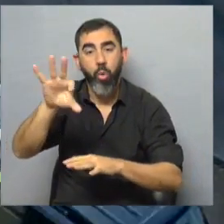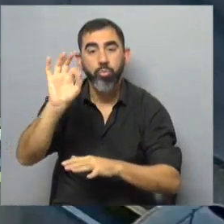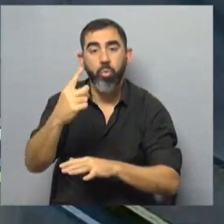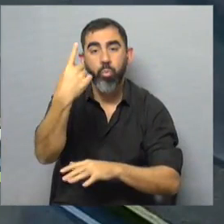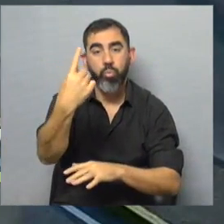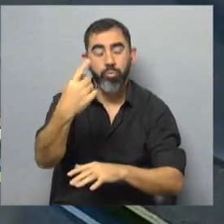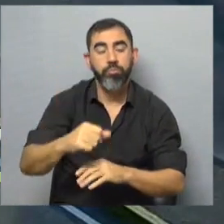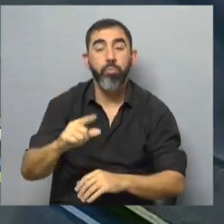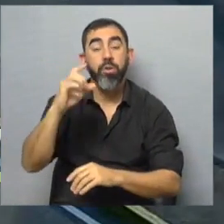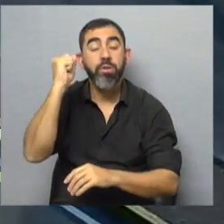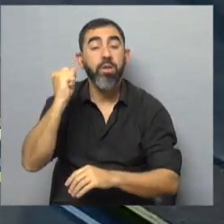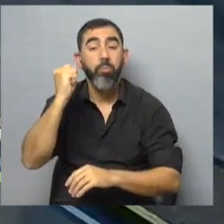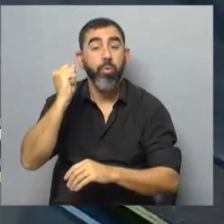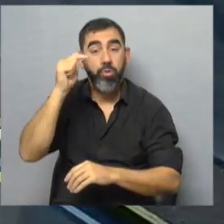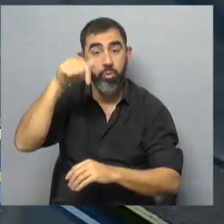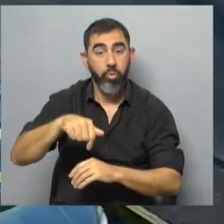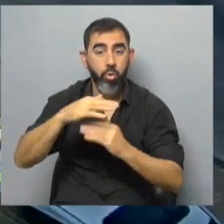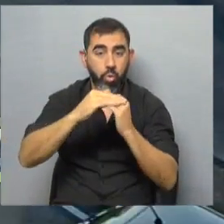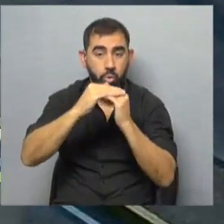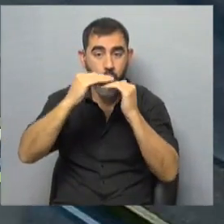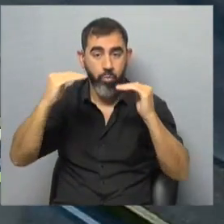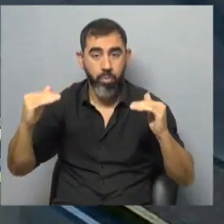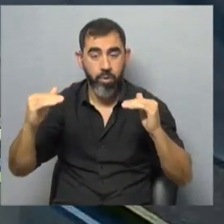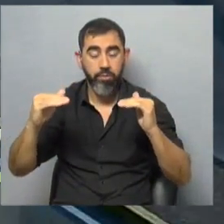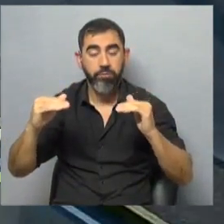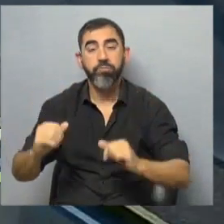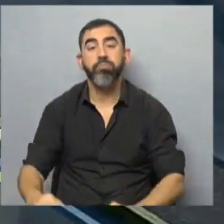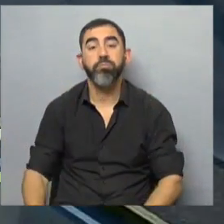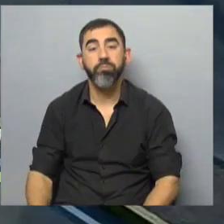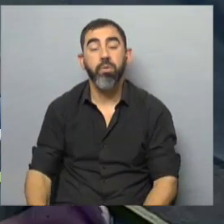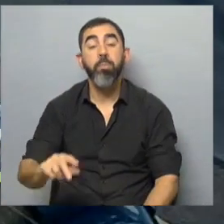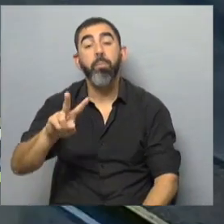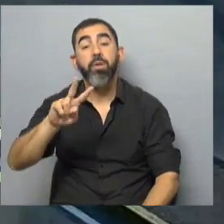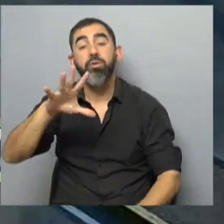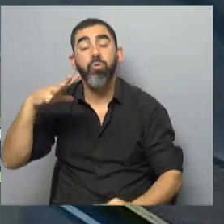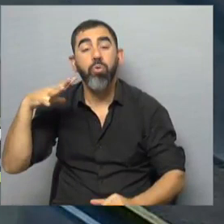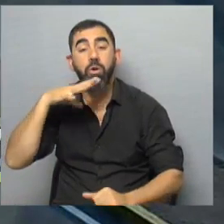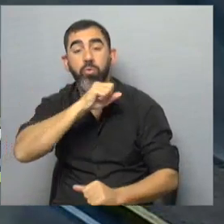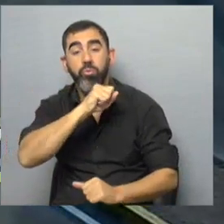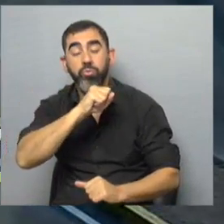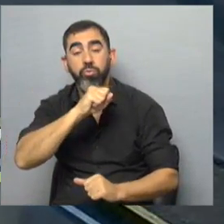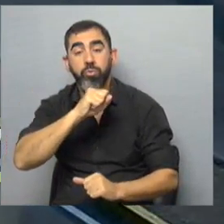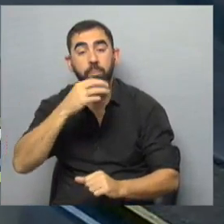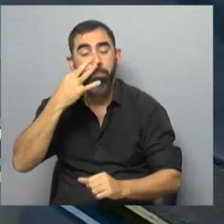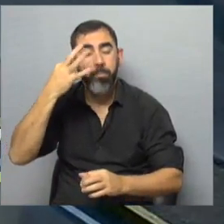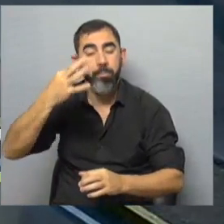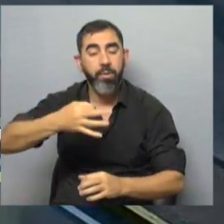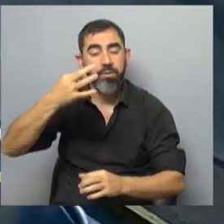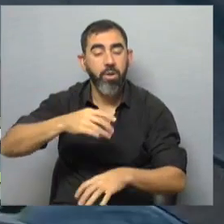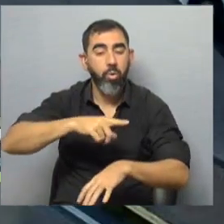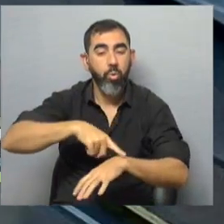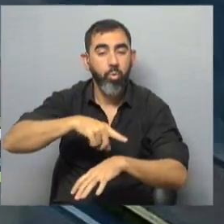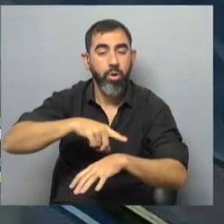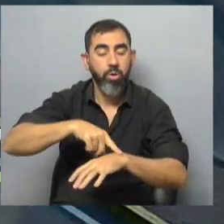al transporte público, hoy va a ser normal en este 24 de agosto, pero el 25 la frecuencia será especial y se